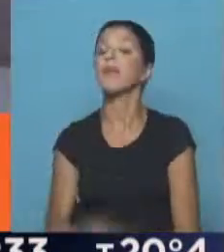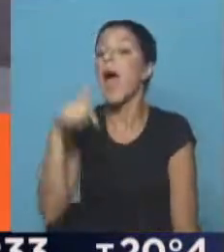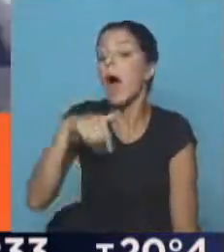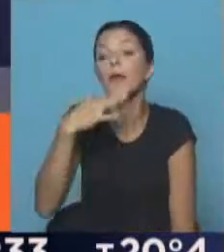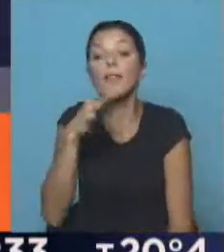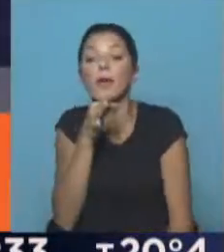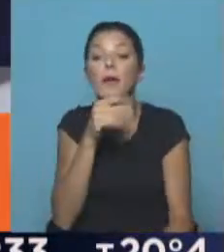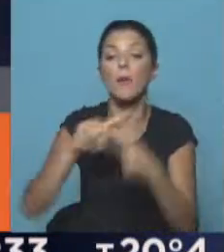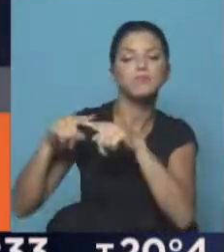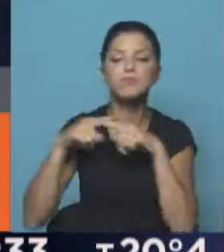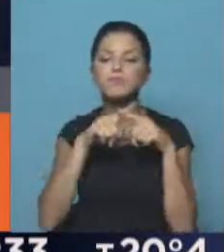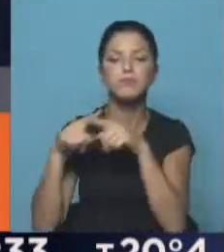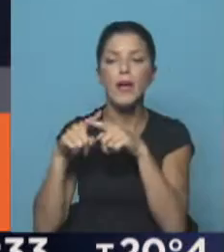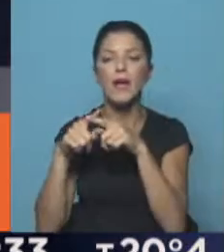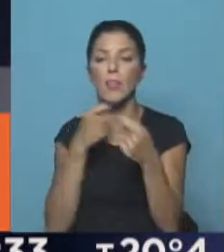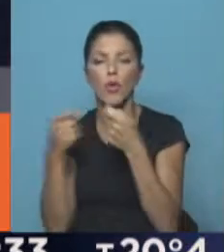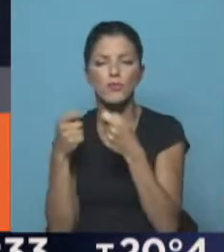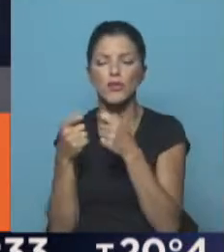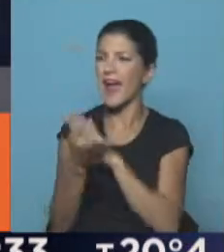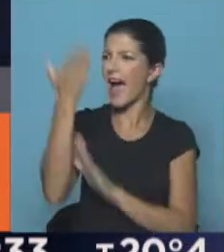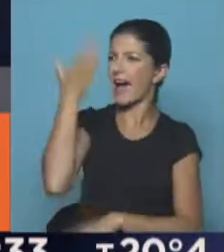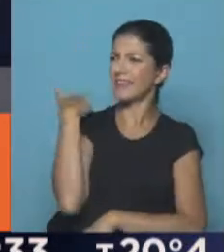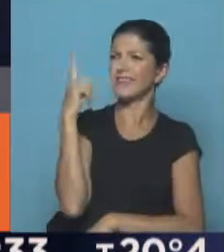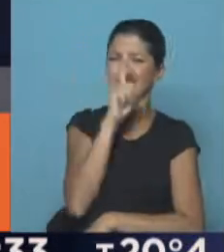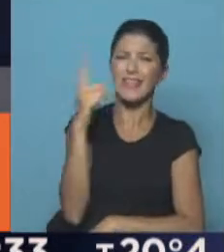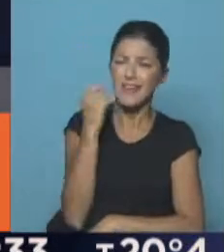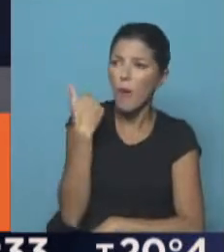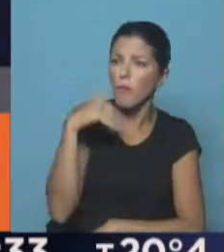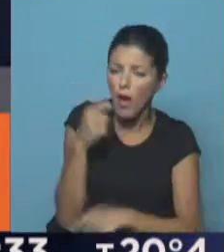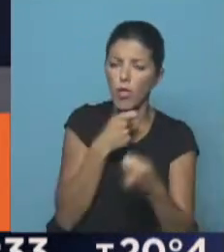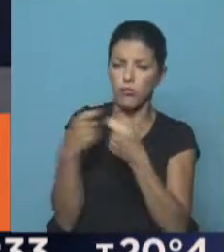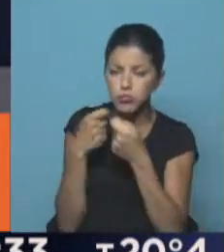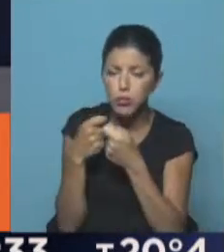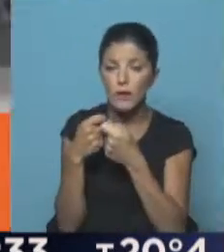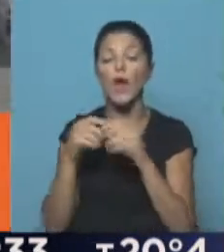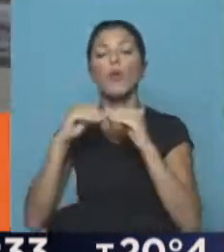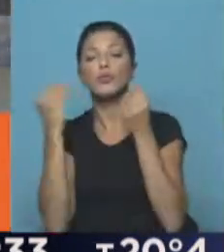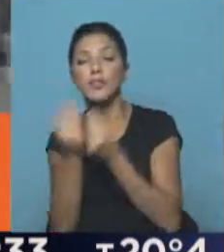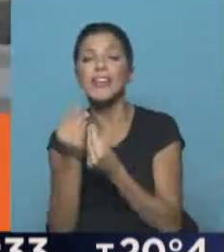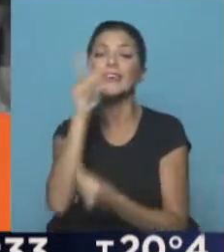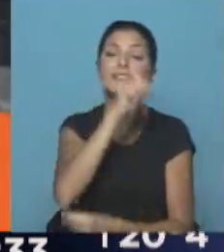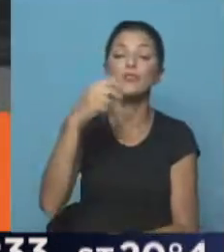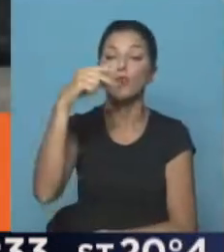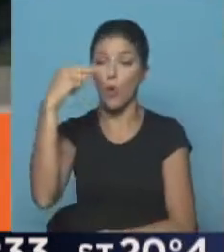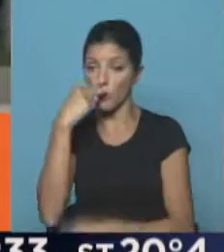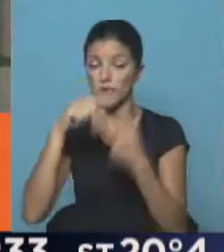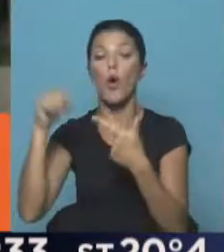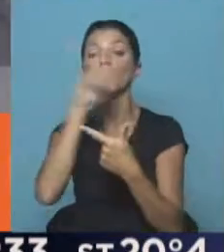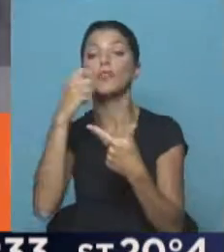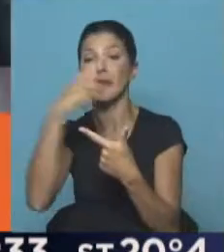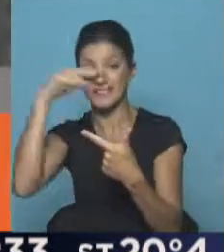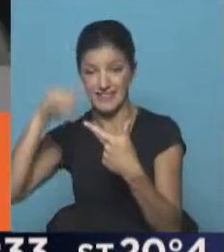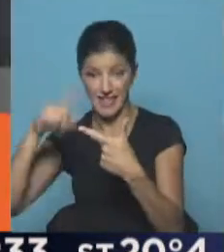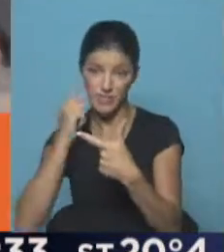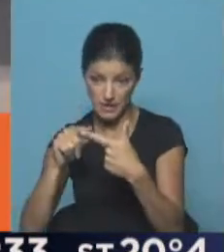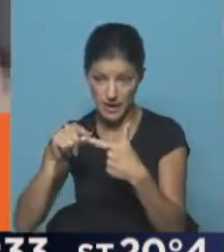negociar. La última negociación demoró más de 100 días, entre 111 y 127 días para formar gobierno